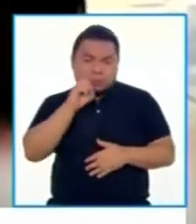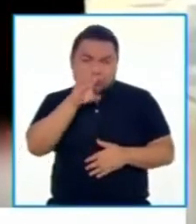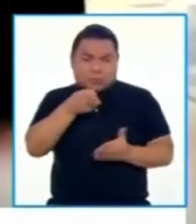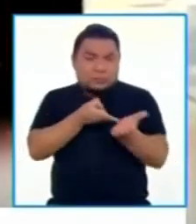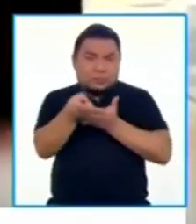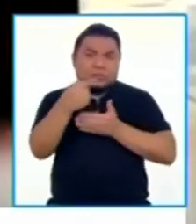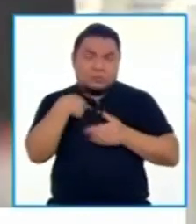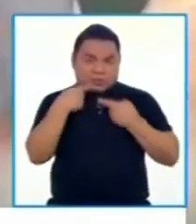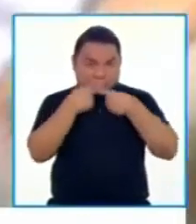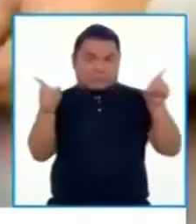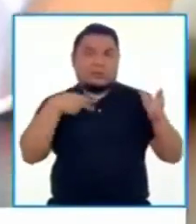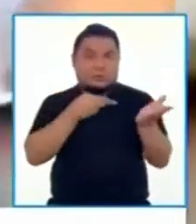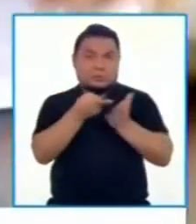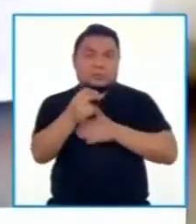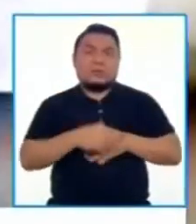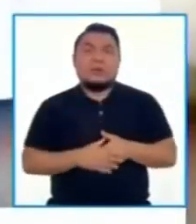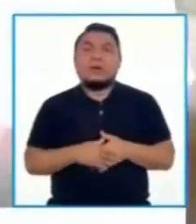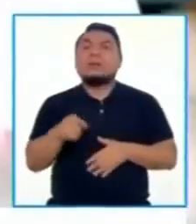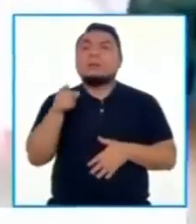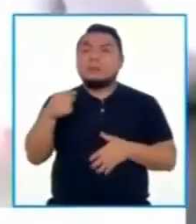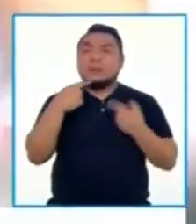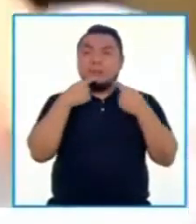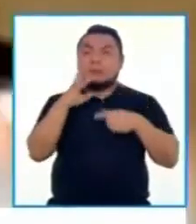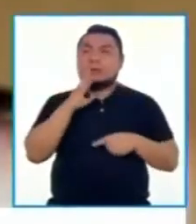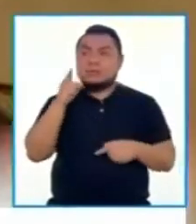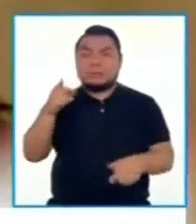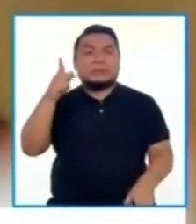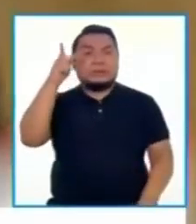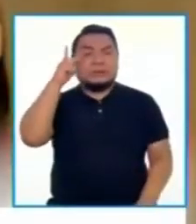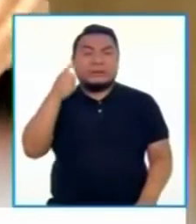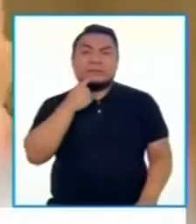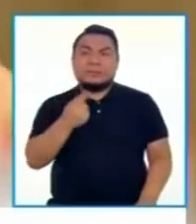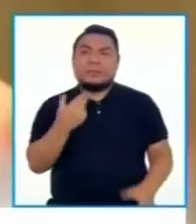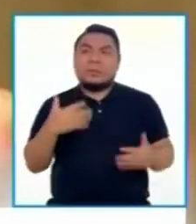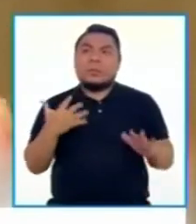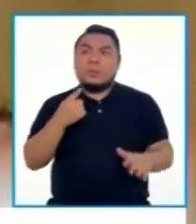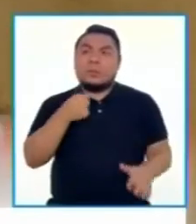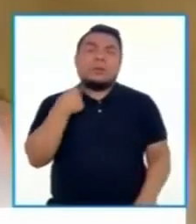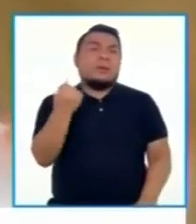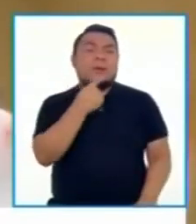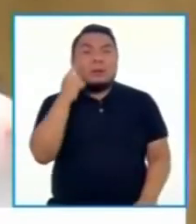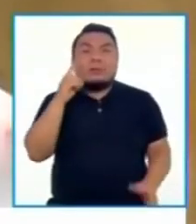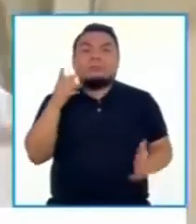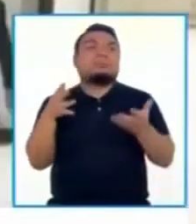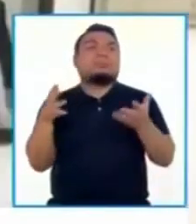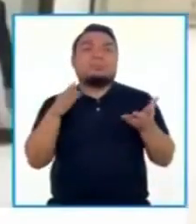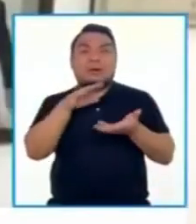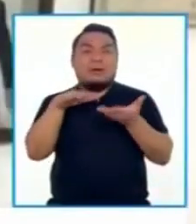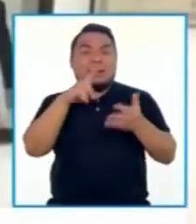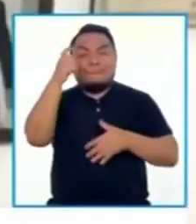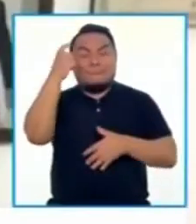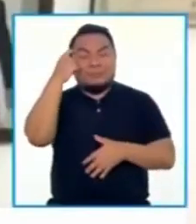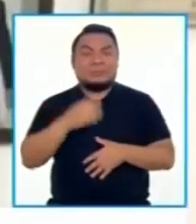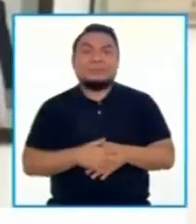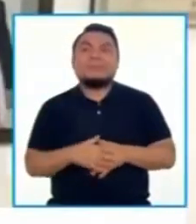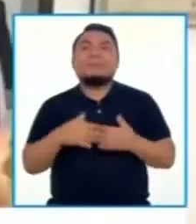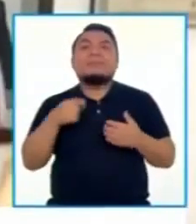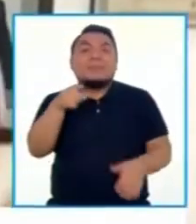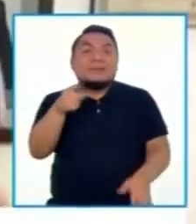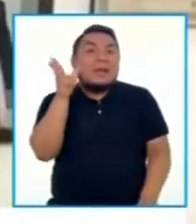así, abiertamente. Estas declaraciones de Keiko Fujimori han causado revuelo político. Hemos